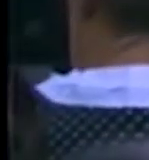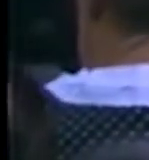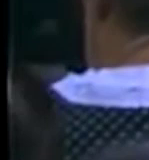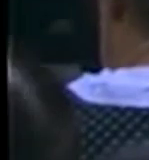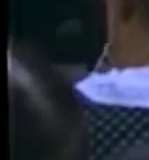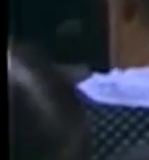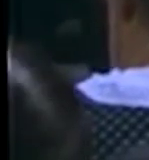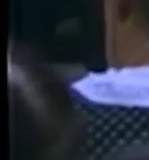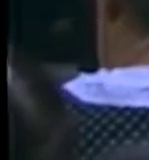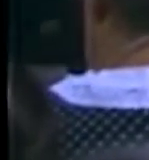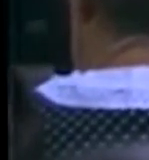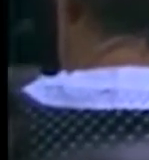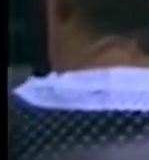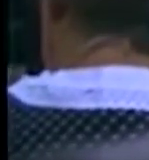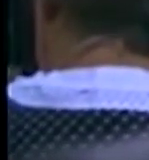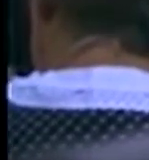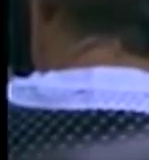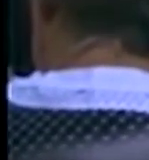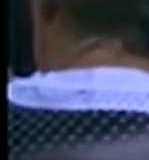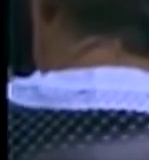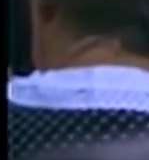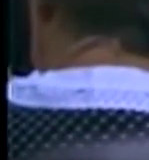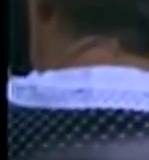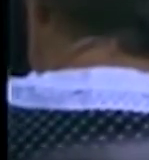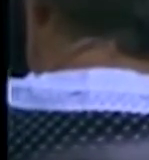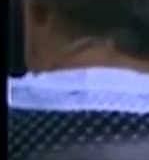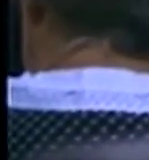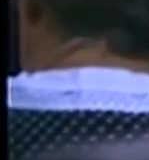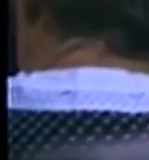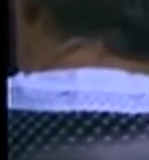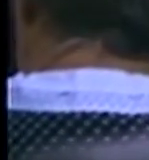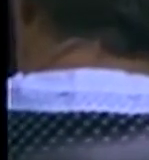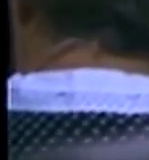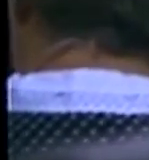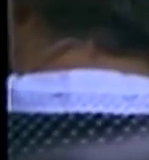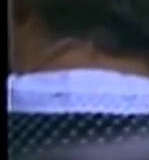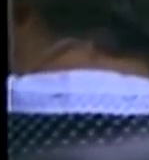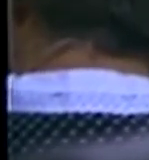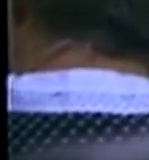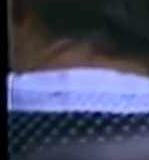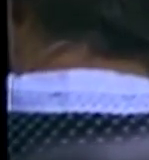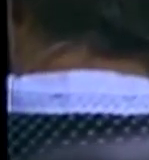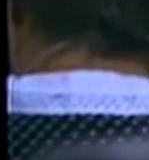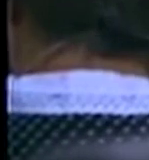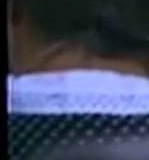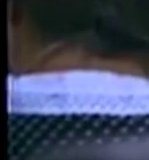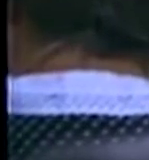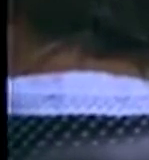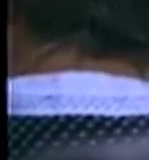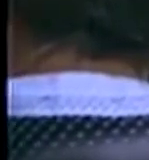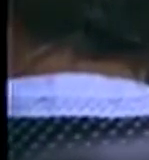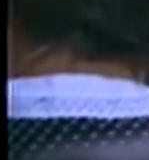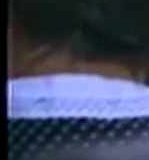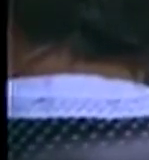Antes era solo un sospechoso. Que las cosas podrían haberse arreglado.